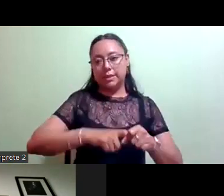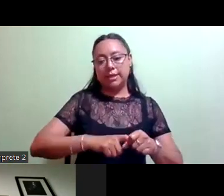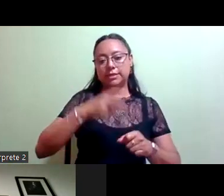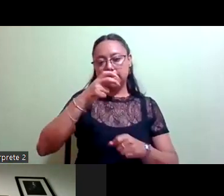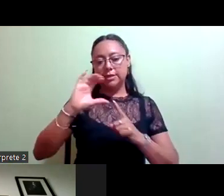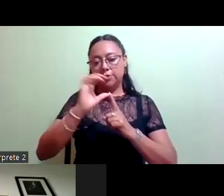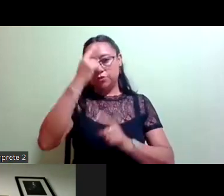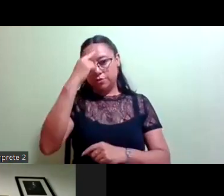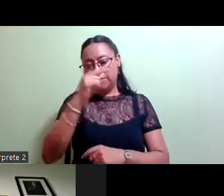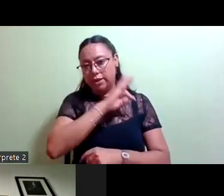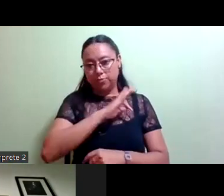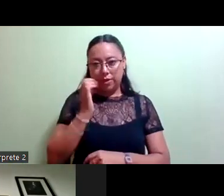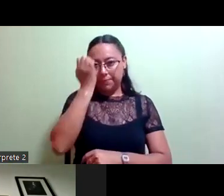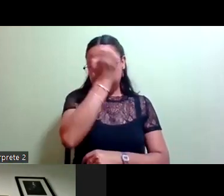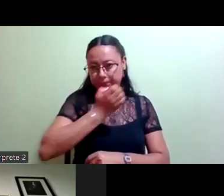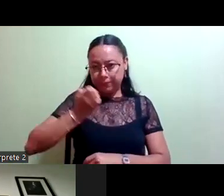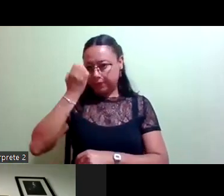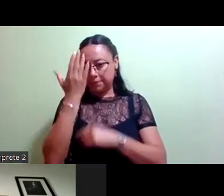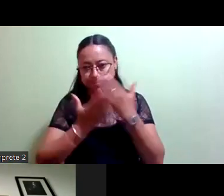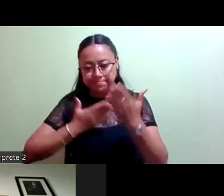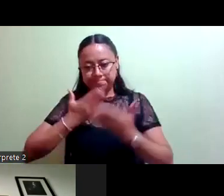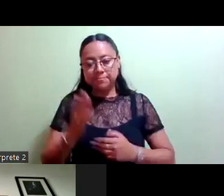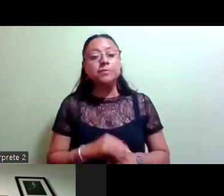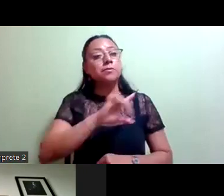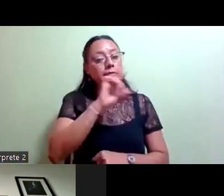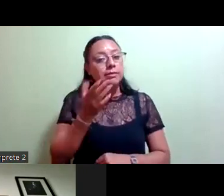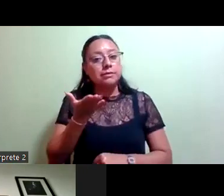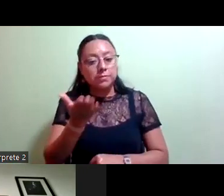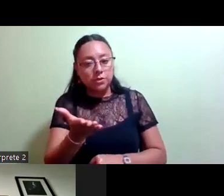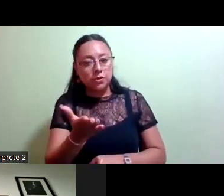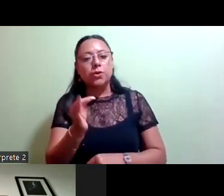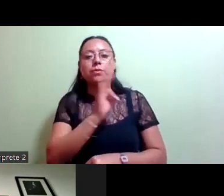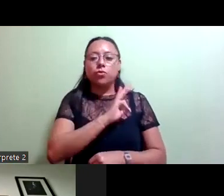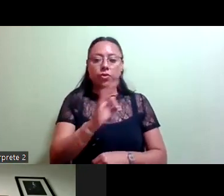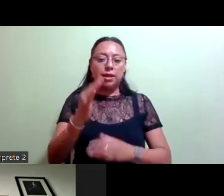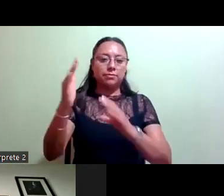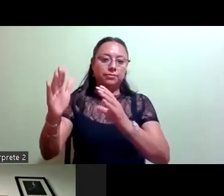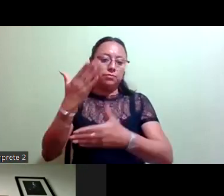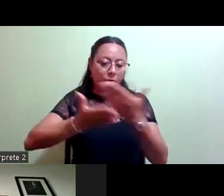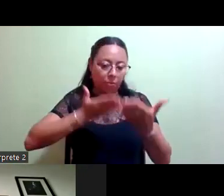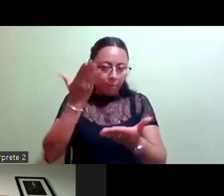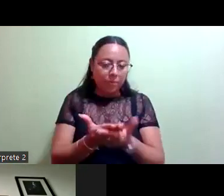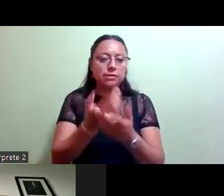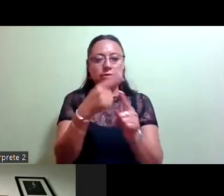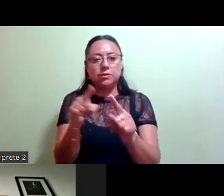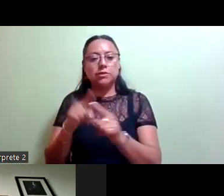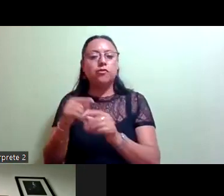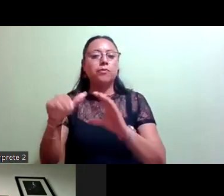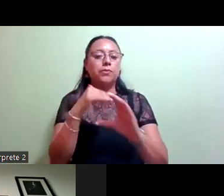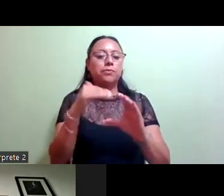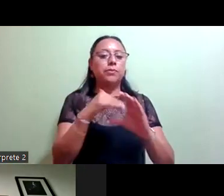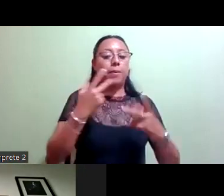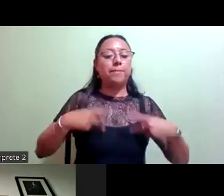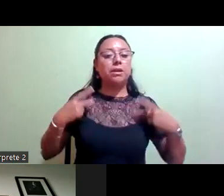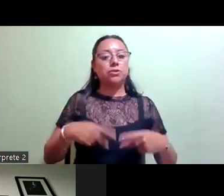análisis. Posteriormente, se solicitó que hicieran llegar a esta presidencia las propuestas de las personas